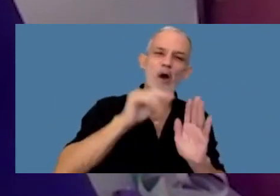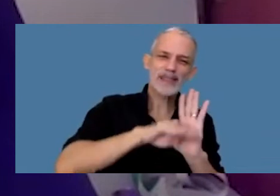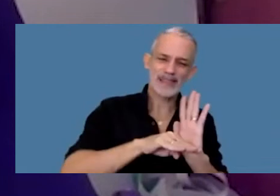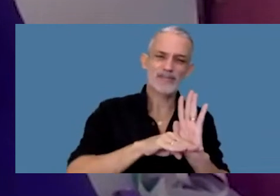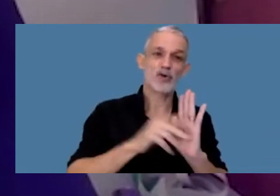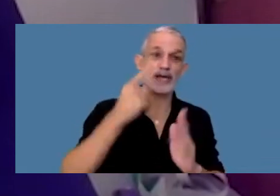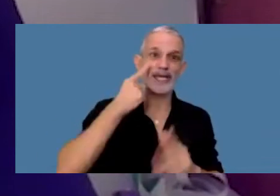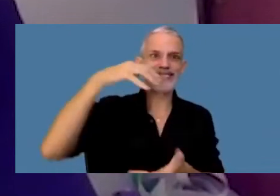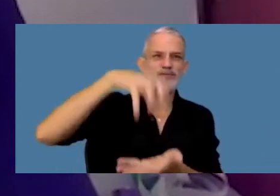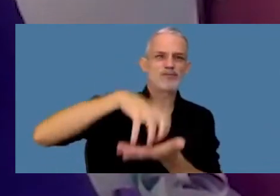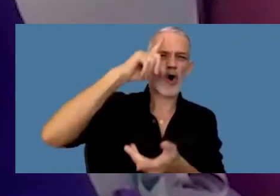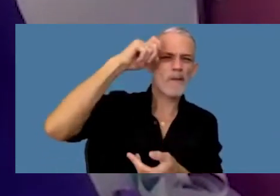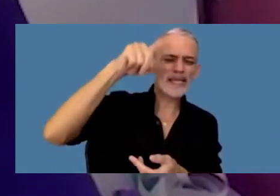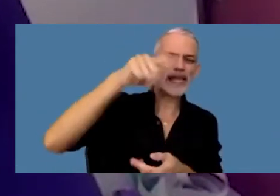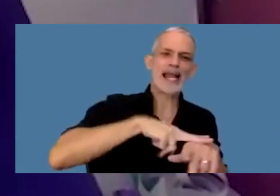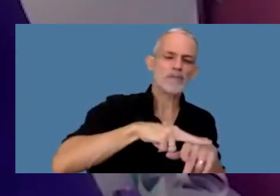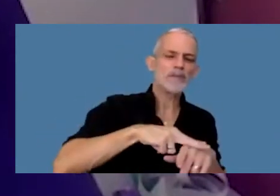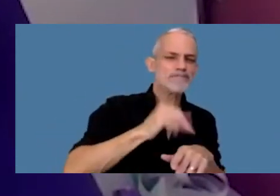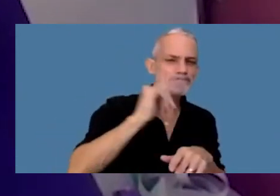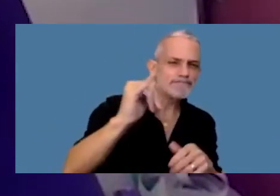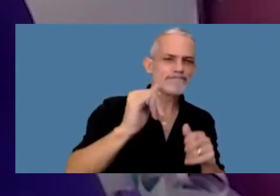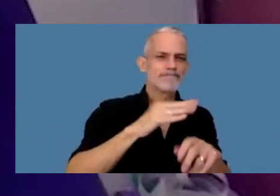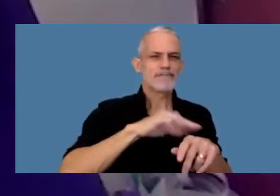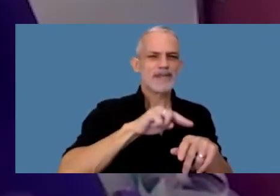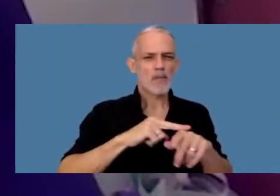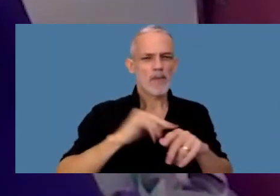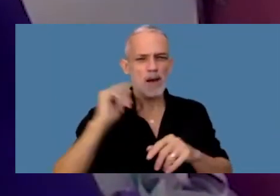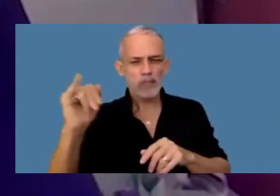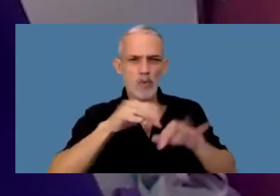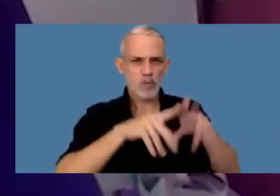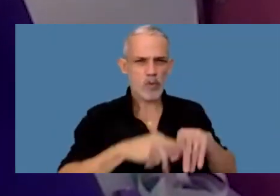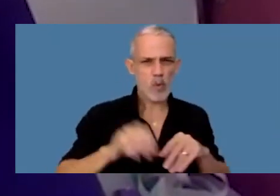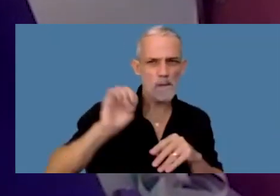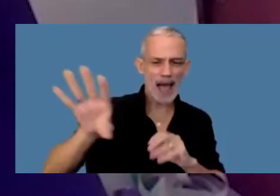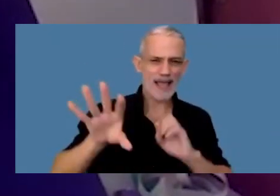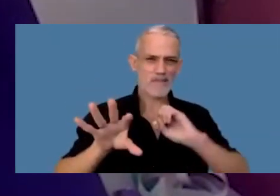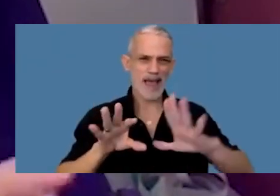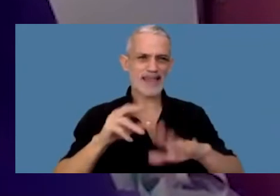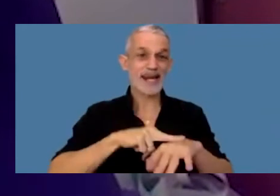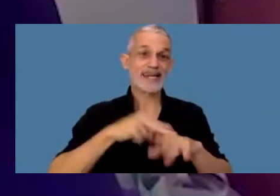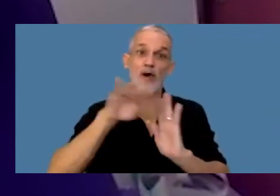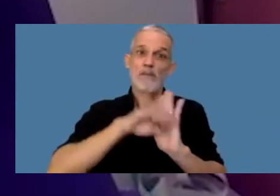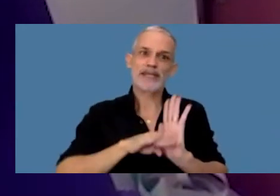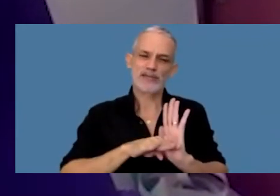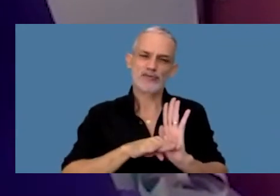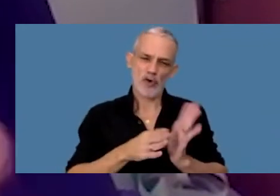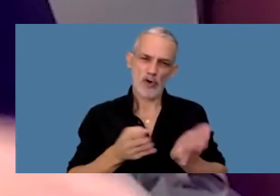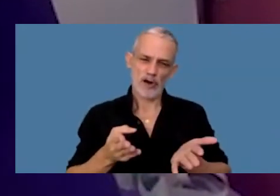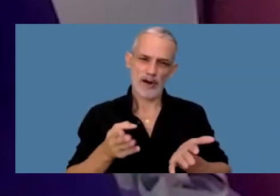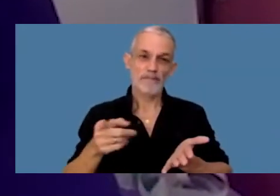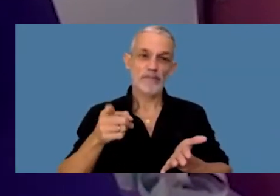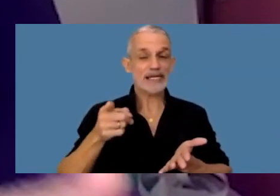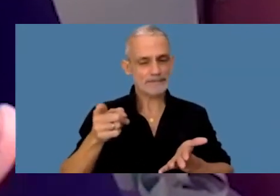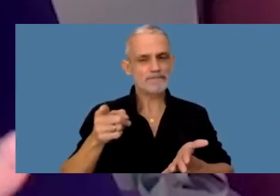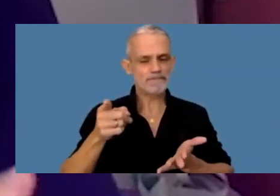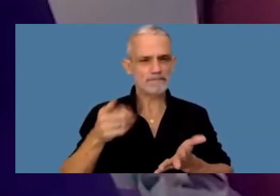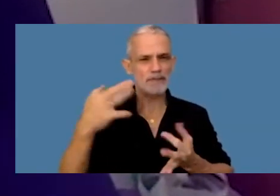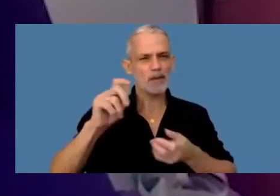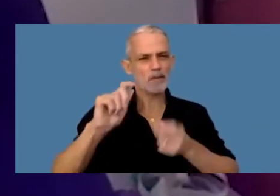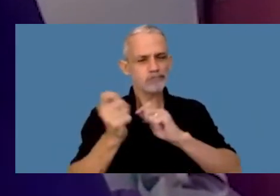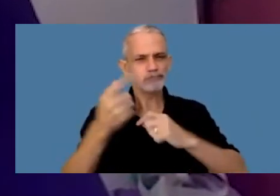bueno, hacer este tipo de denuncias. Y otro procedimiento se puede iniciar en la Defensoría